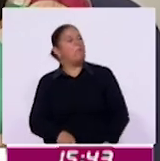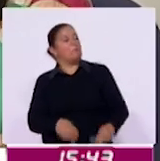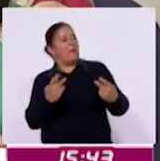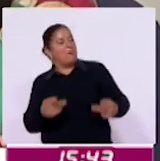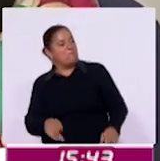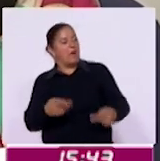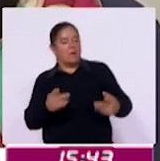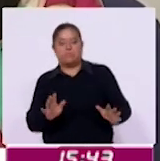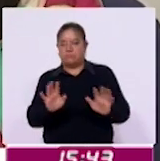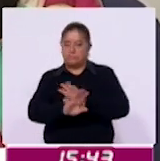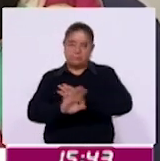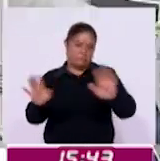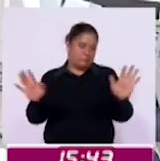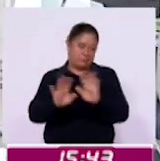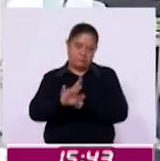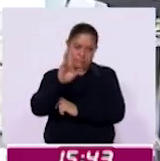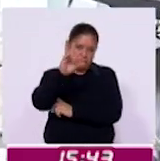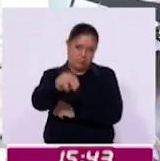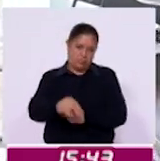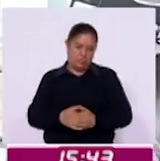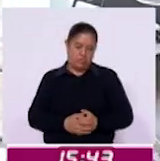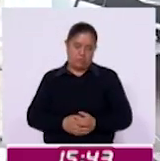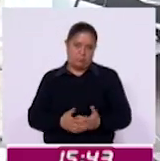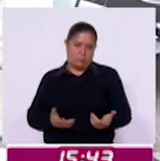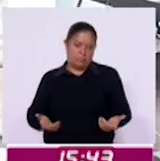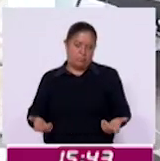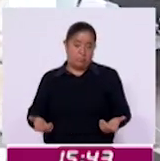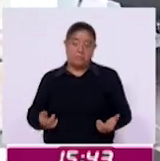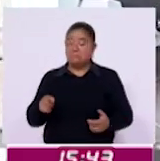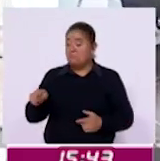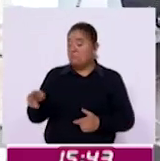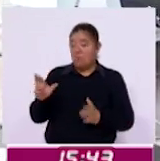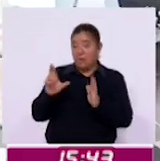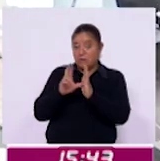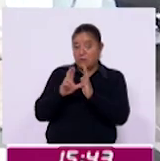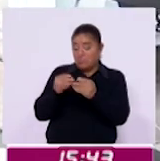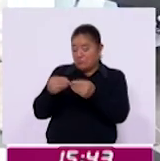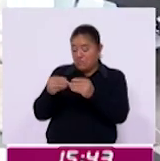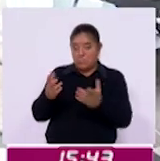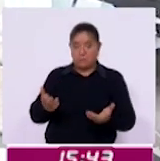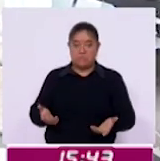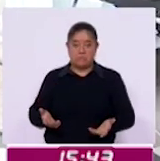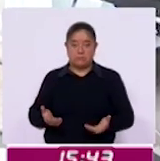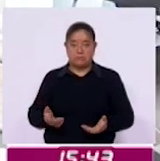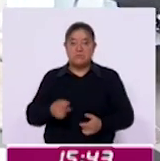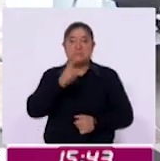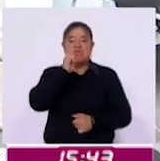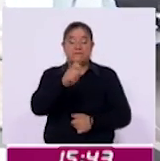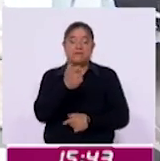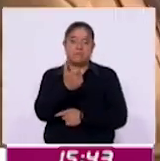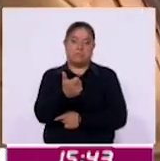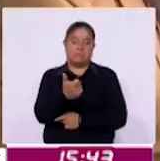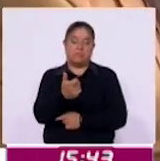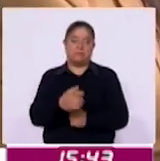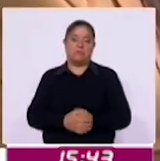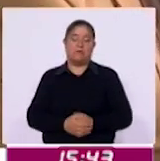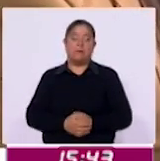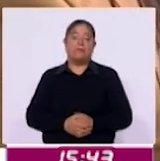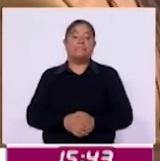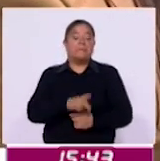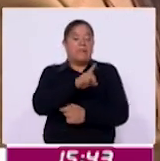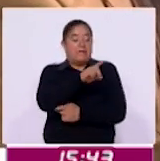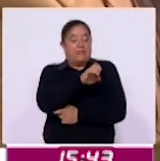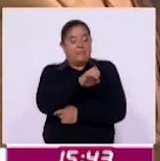contrario, es un plástico que va a representar dinero. Si hablamos de débito,